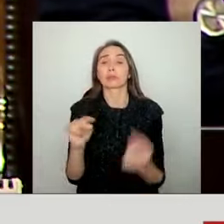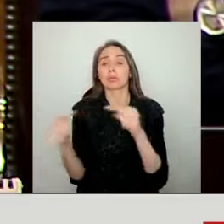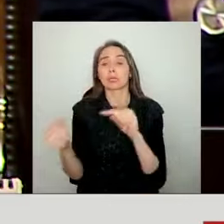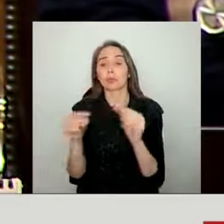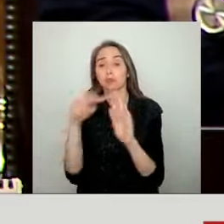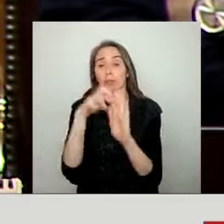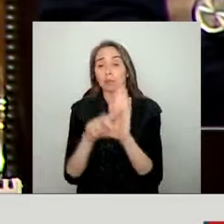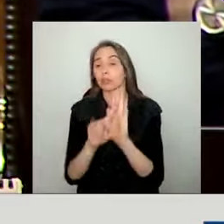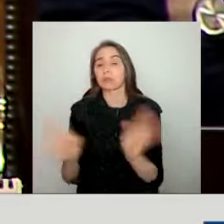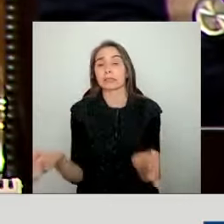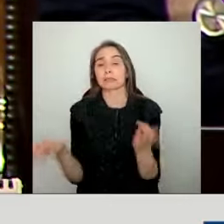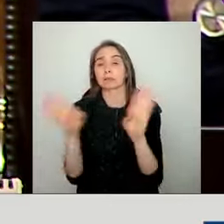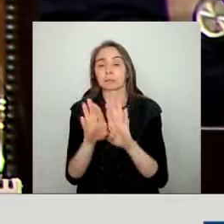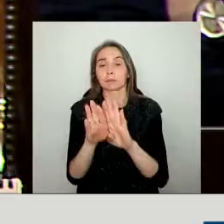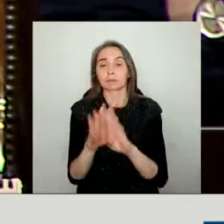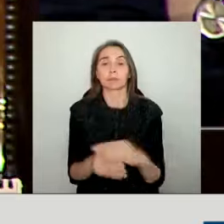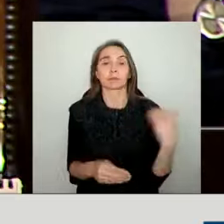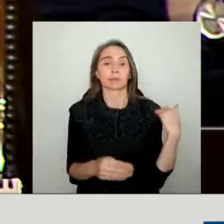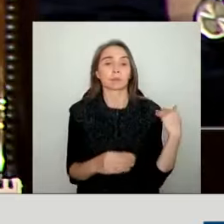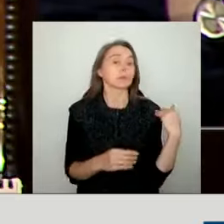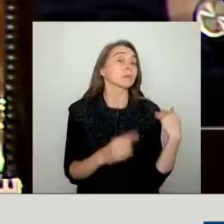ley continuamos